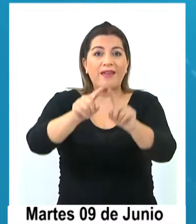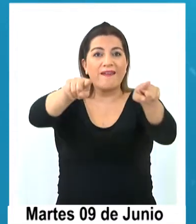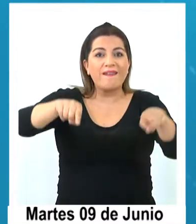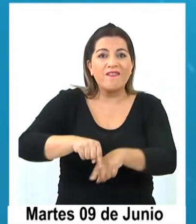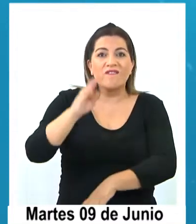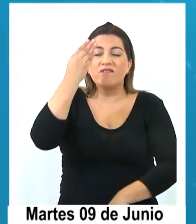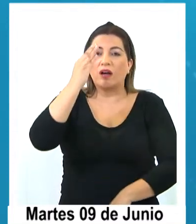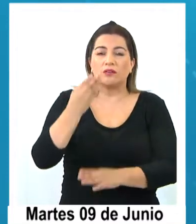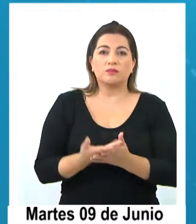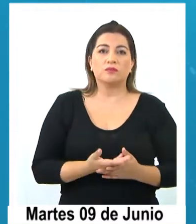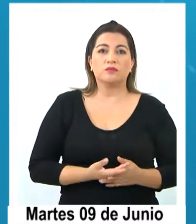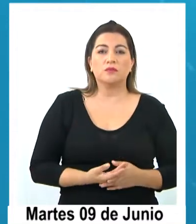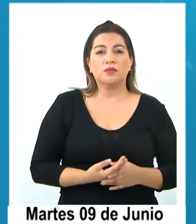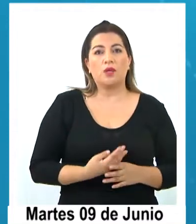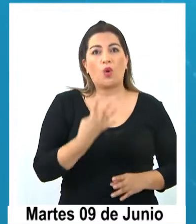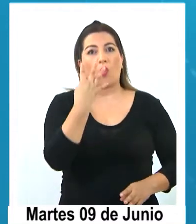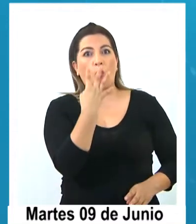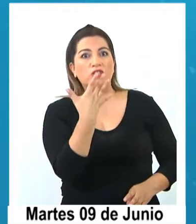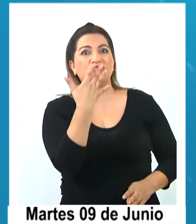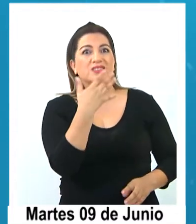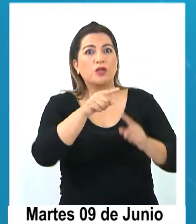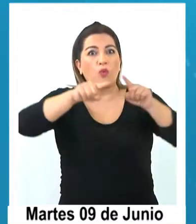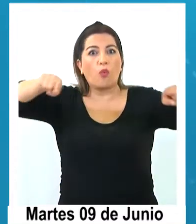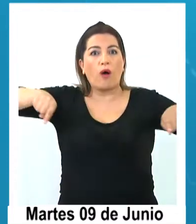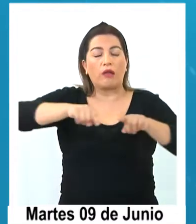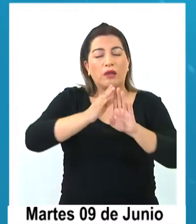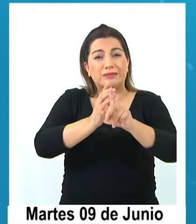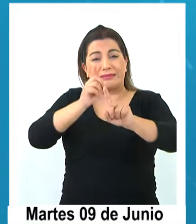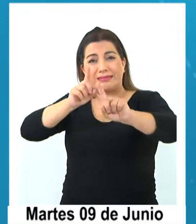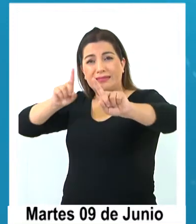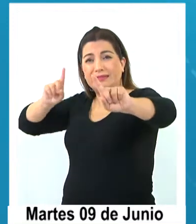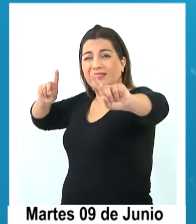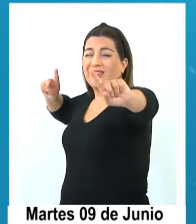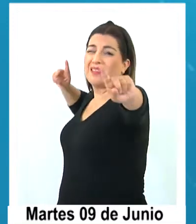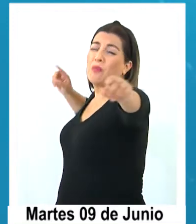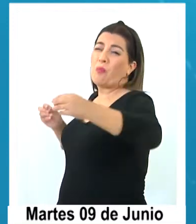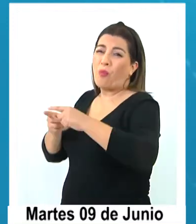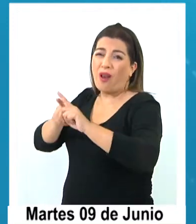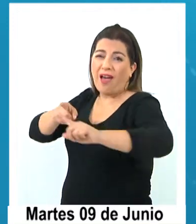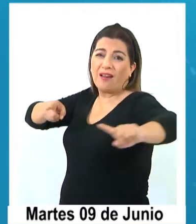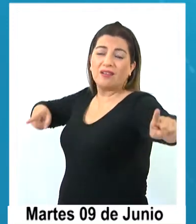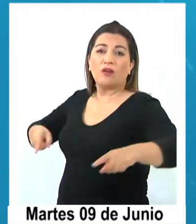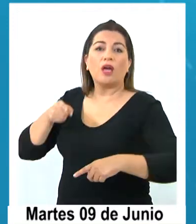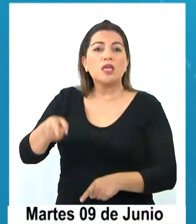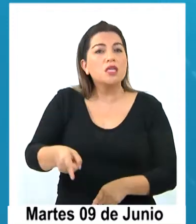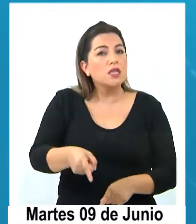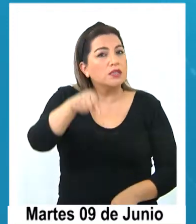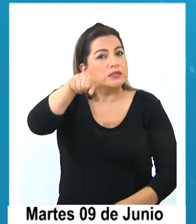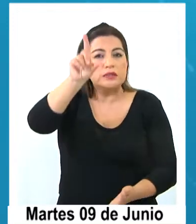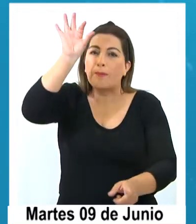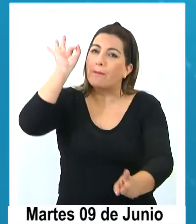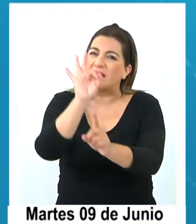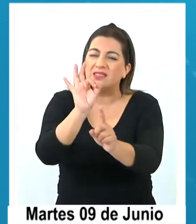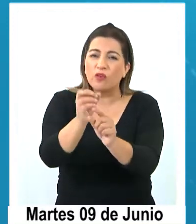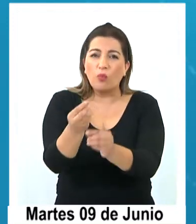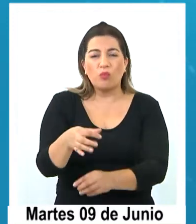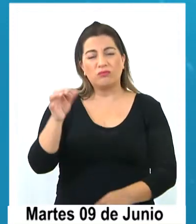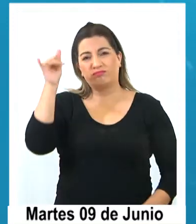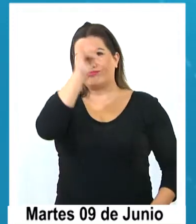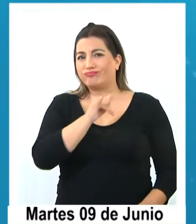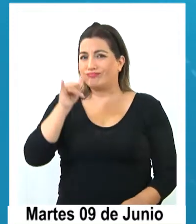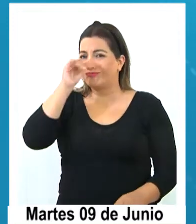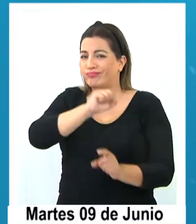colas, te hablo de cuatro a cinco cuadras. Entonces, fue un foco de infección. El sistema